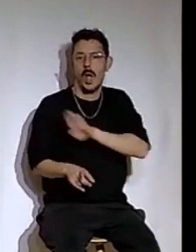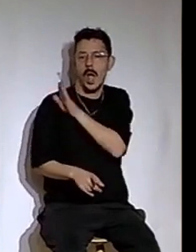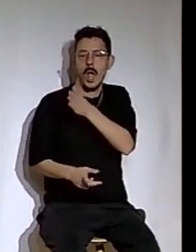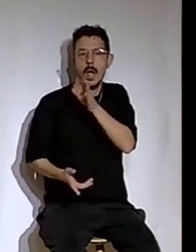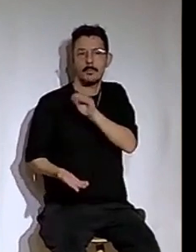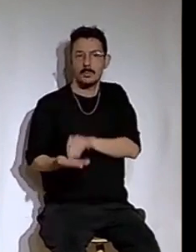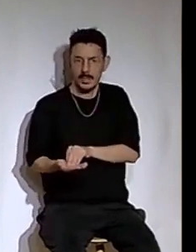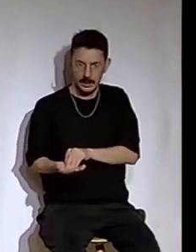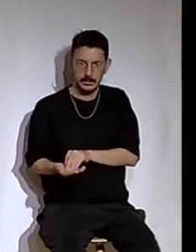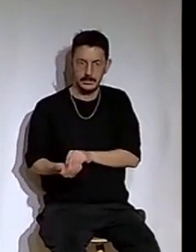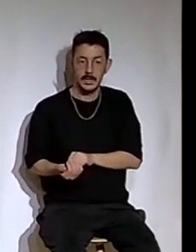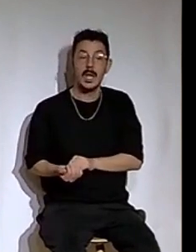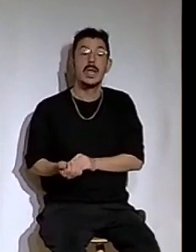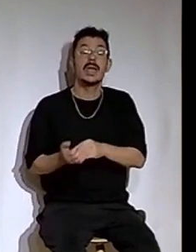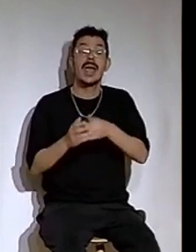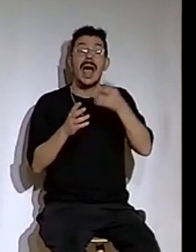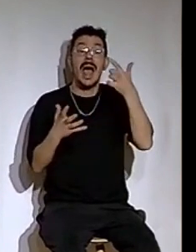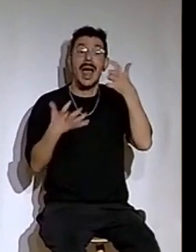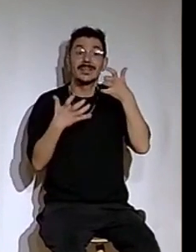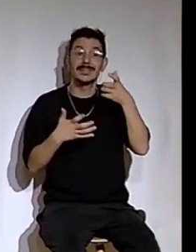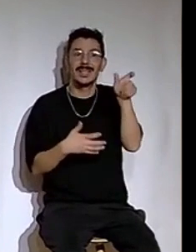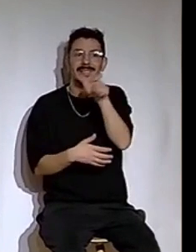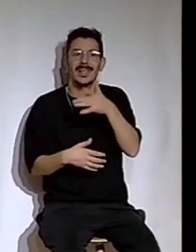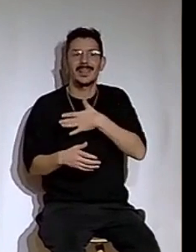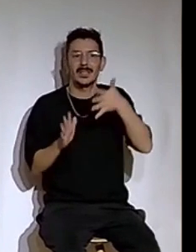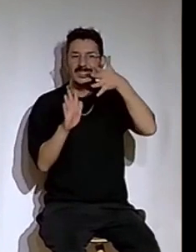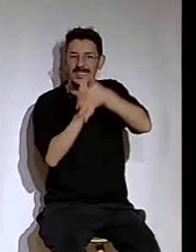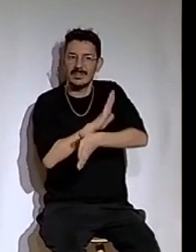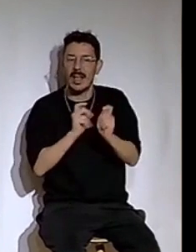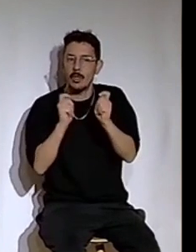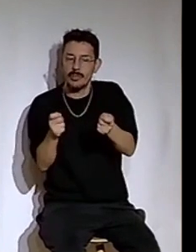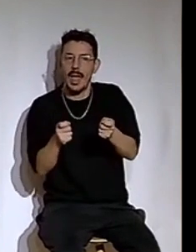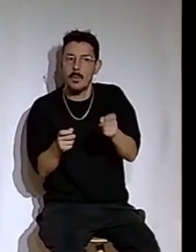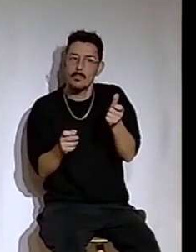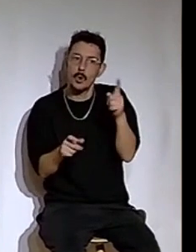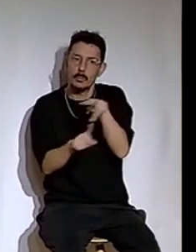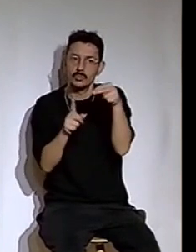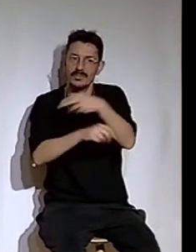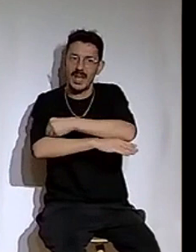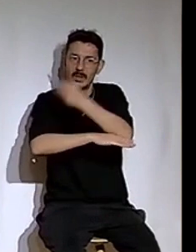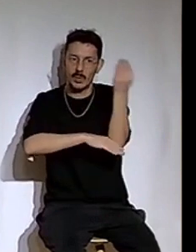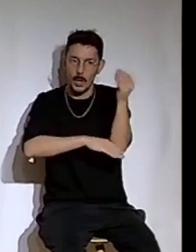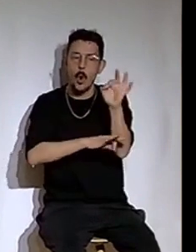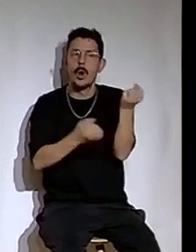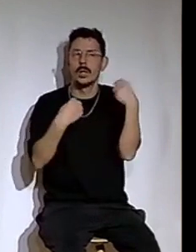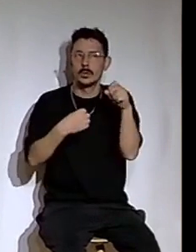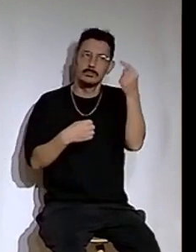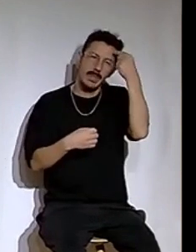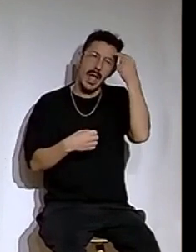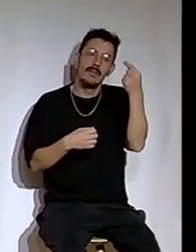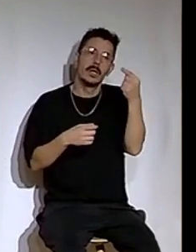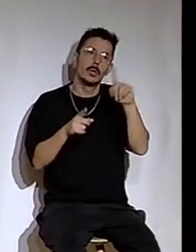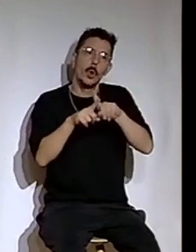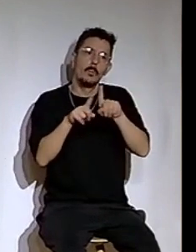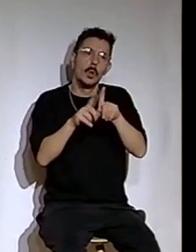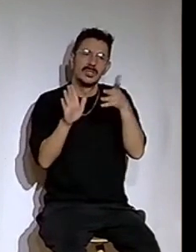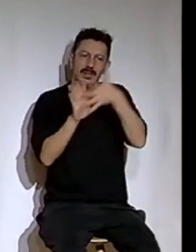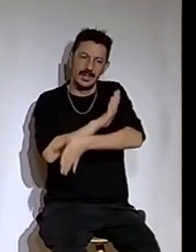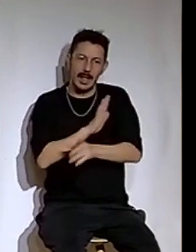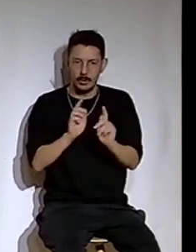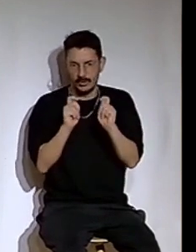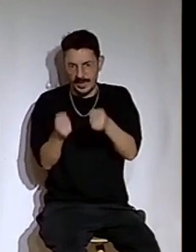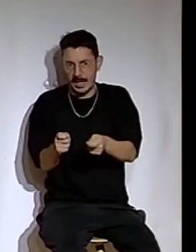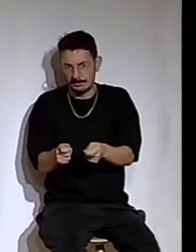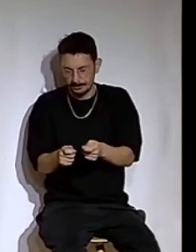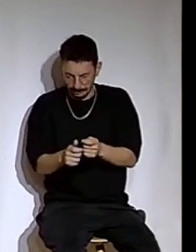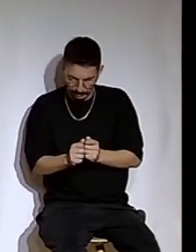de reapropiación del insulto o de cosas que nos oprimen para para generar espacios donde ser y dónde resistir no ahora